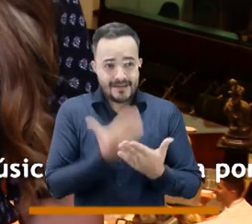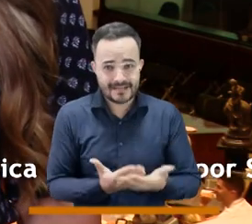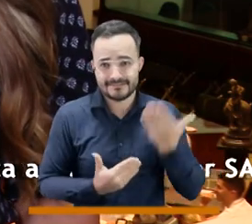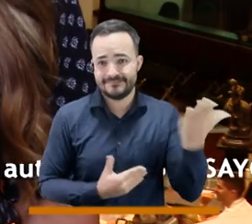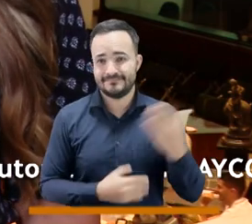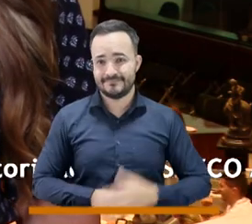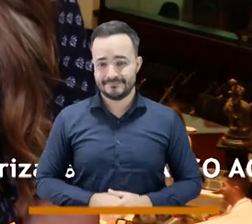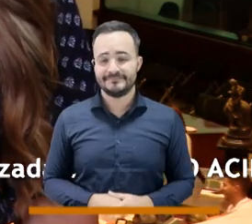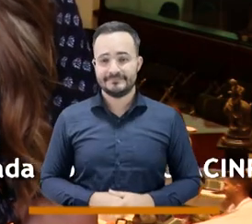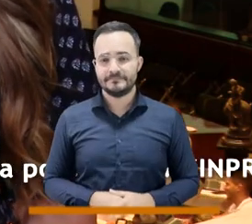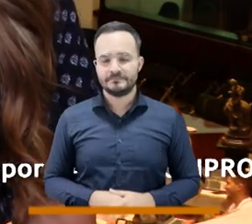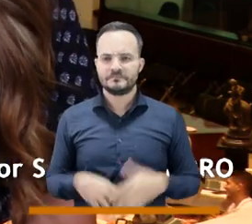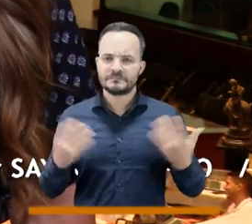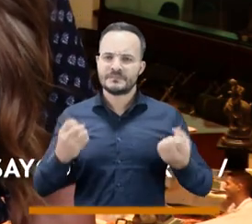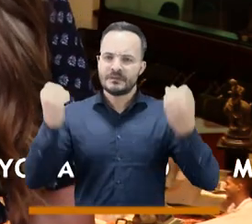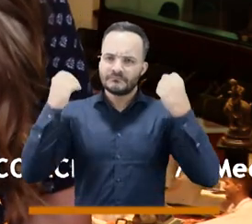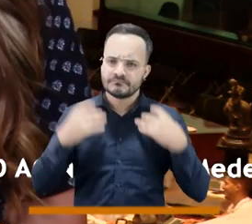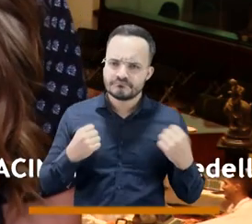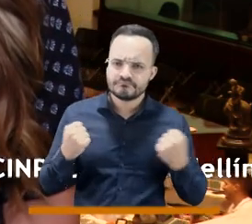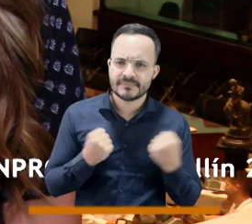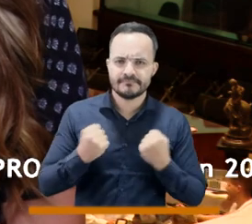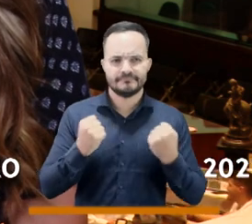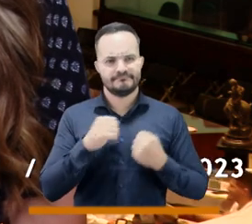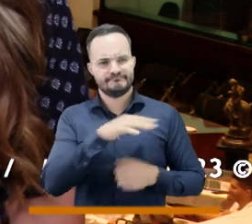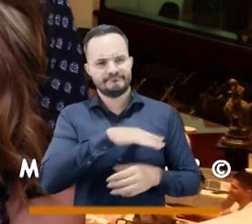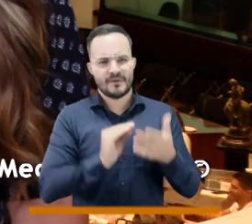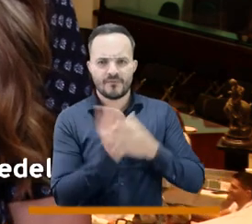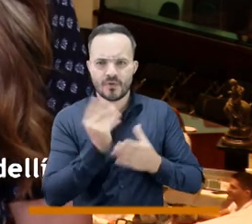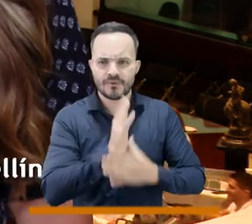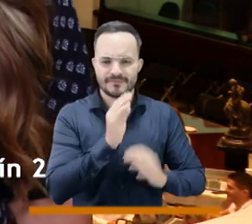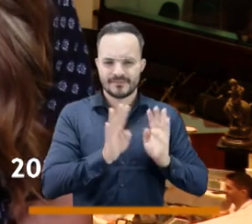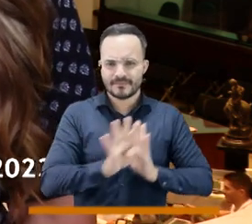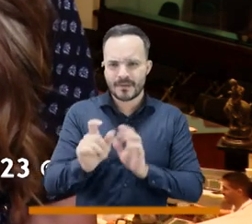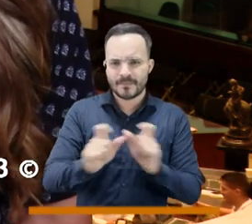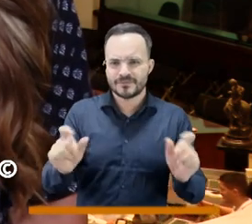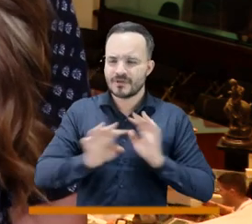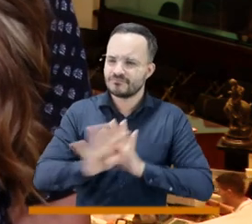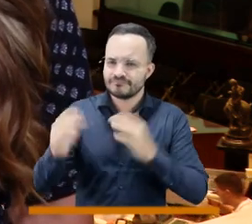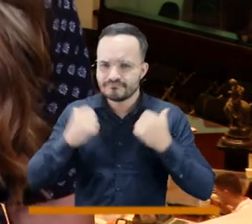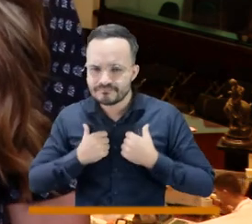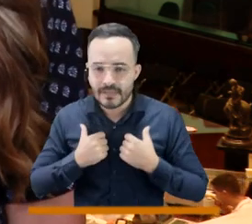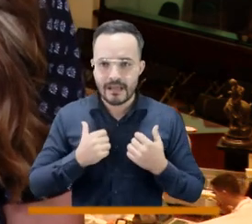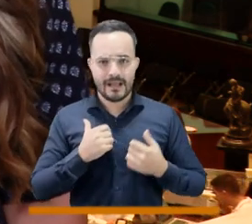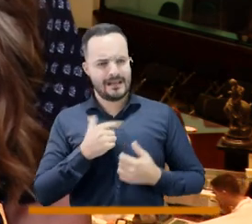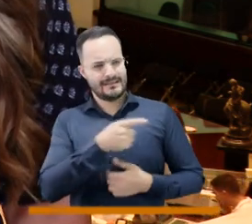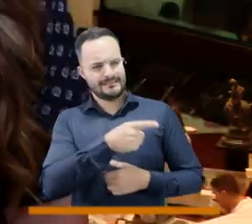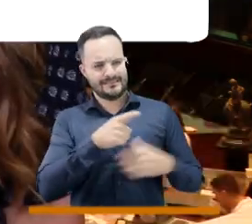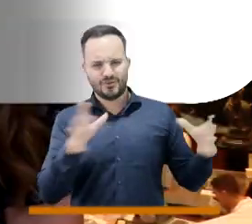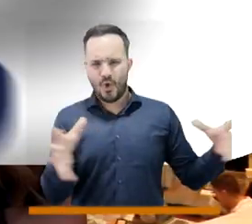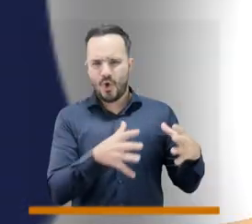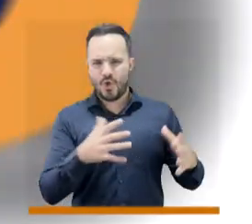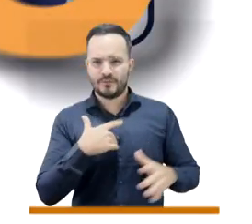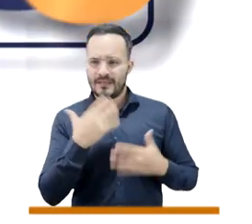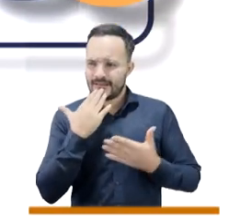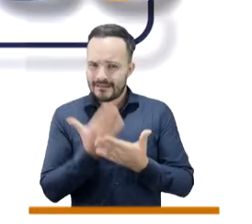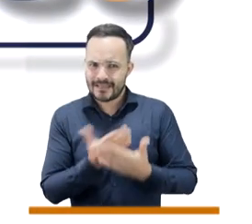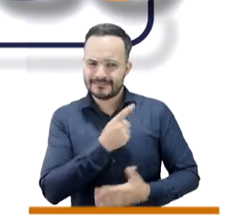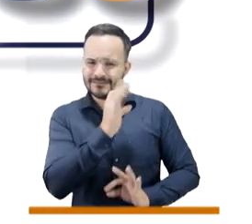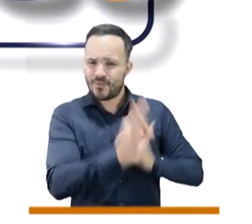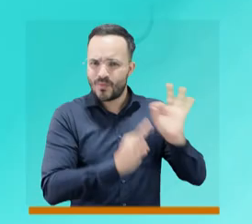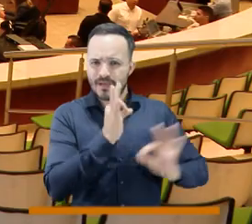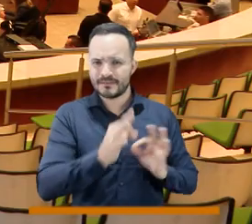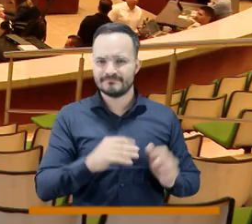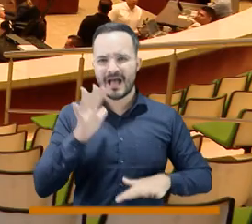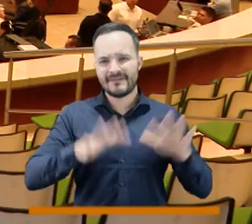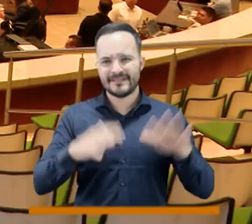y preservados del turismo y esa ocupación irracional que parece le quita la virtud como corregimiento.